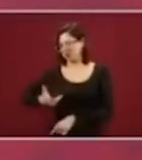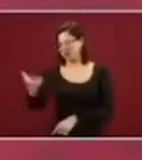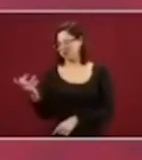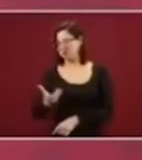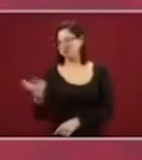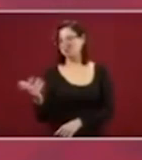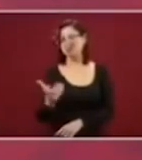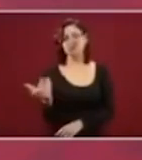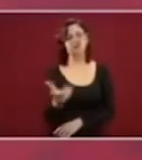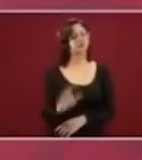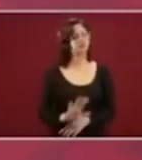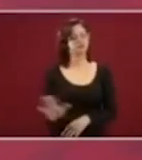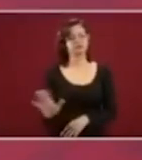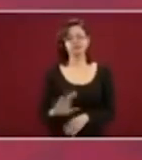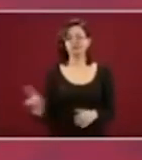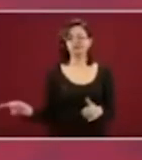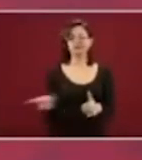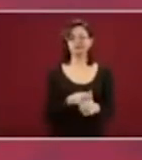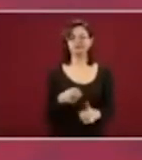tiene que haber ética.